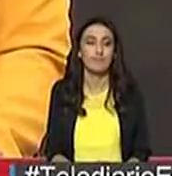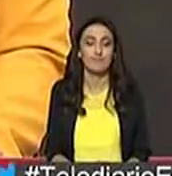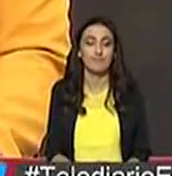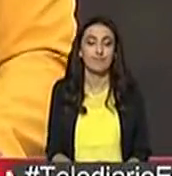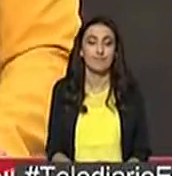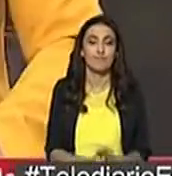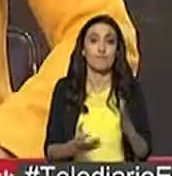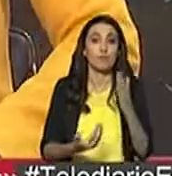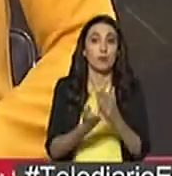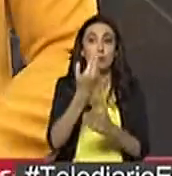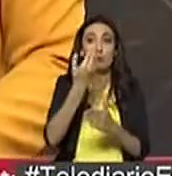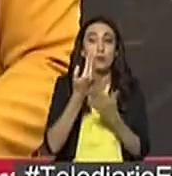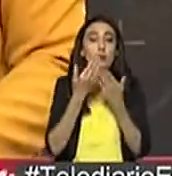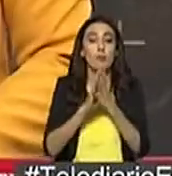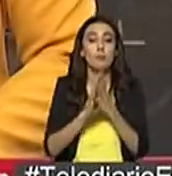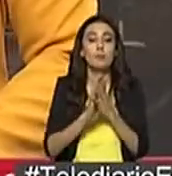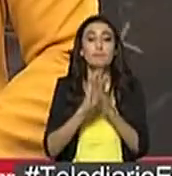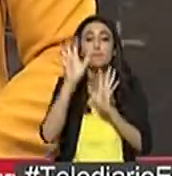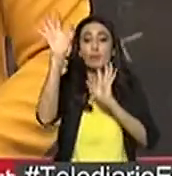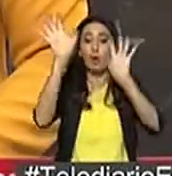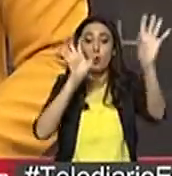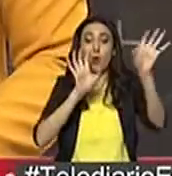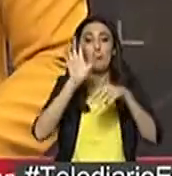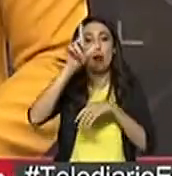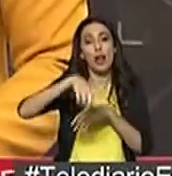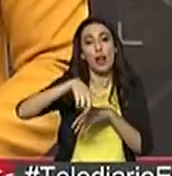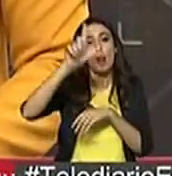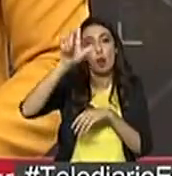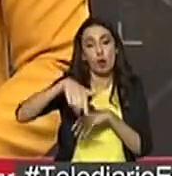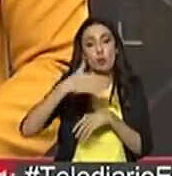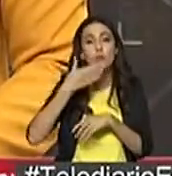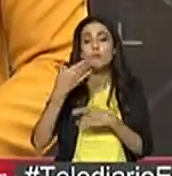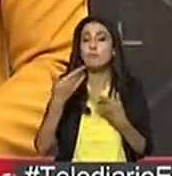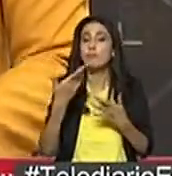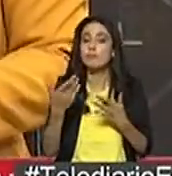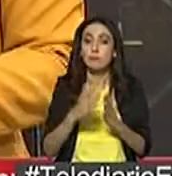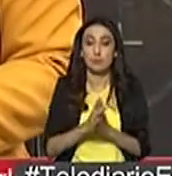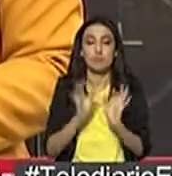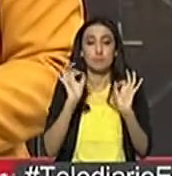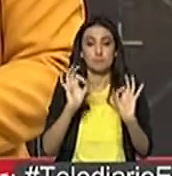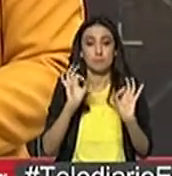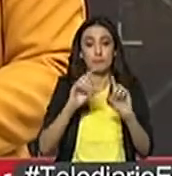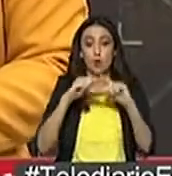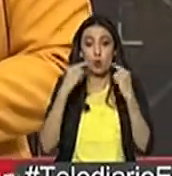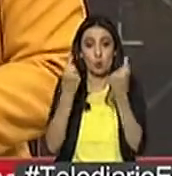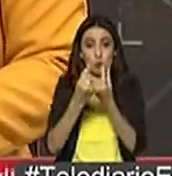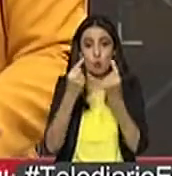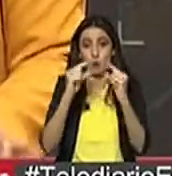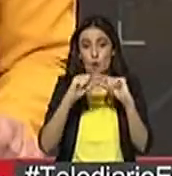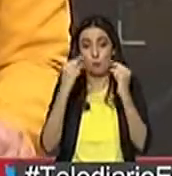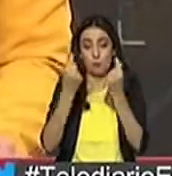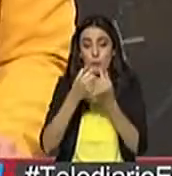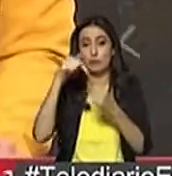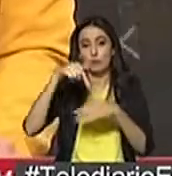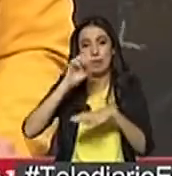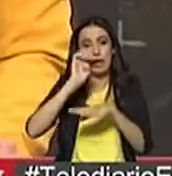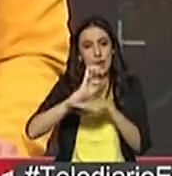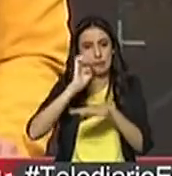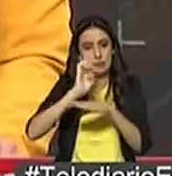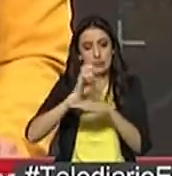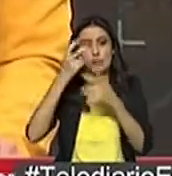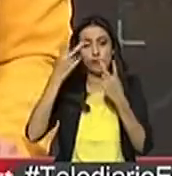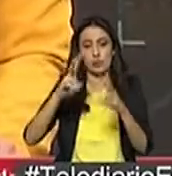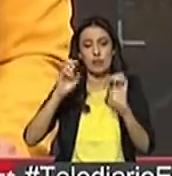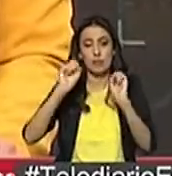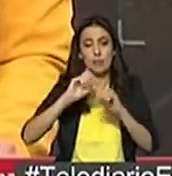Una nueva jornada en el Festival de Artes Vivas se llevó a cabo en Loja. Grupos artísticos nacionales y extranjeros